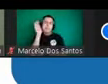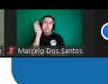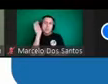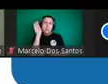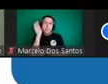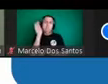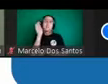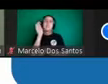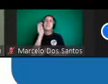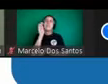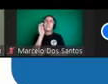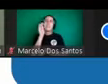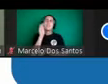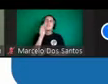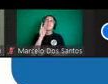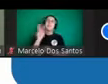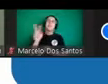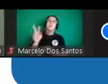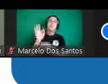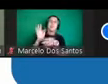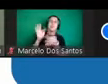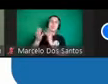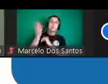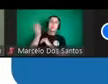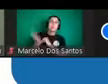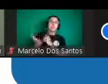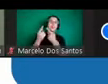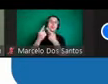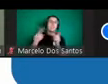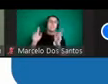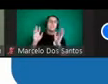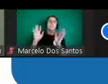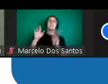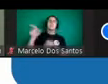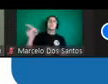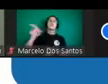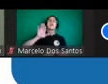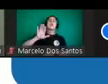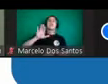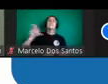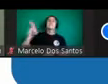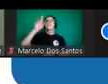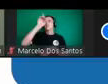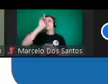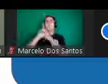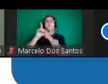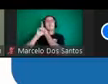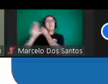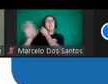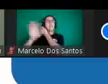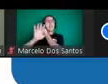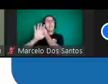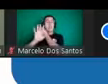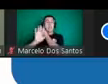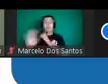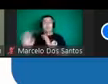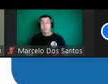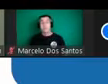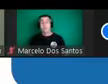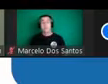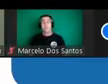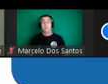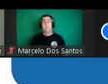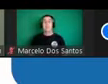compañeros y compañeras, porque podemos encontrarnos con algunas situaciones en relacionadas a la discapacidad psicosocial,